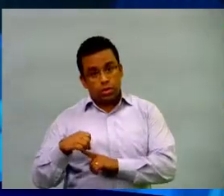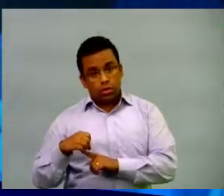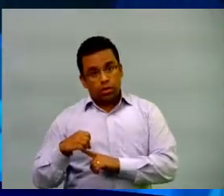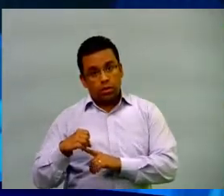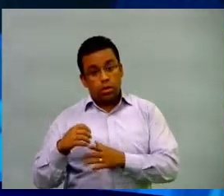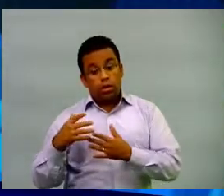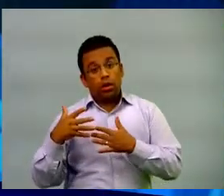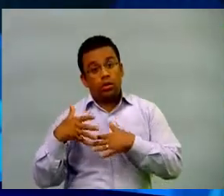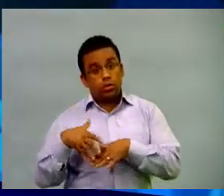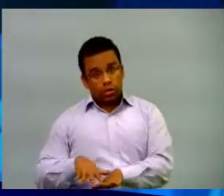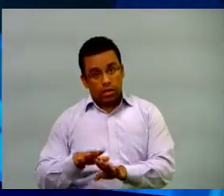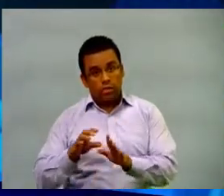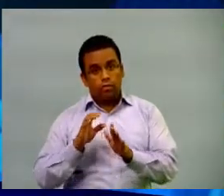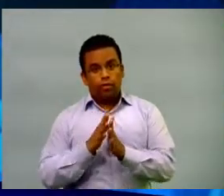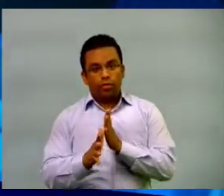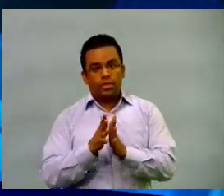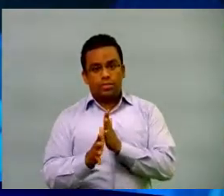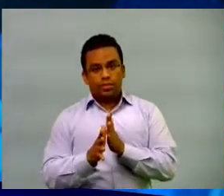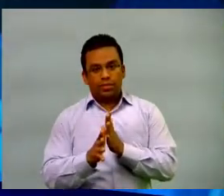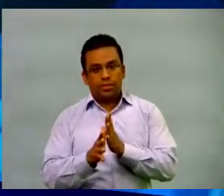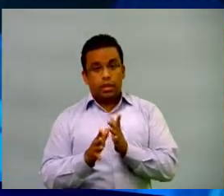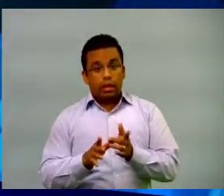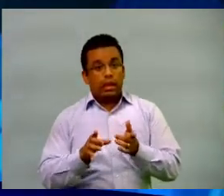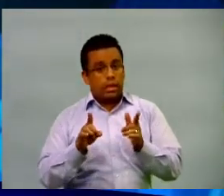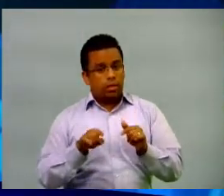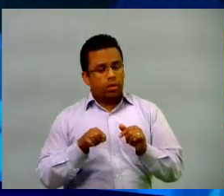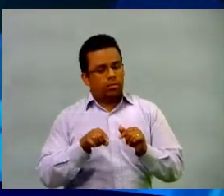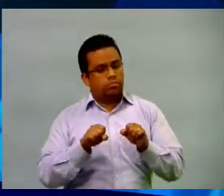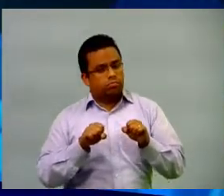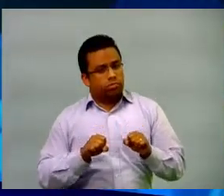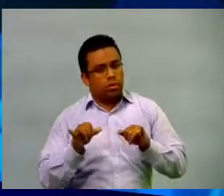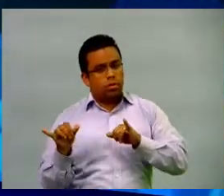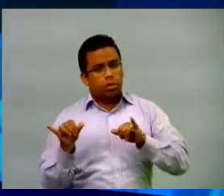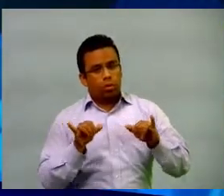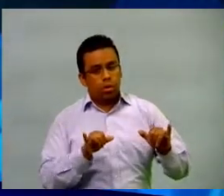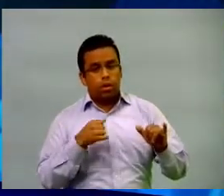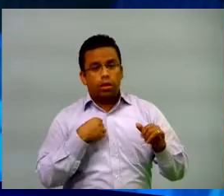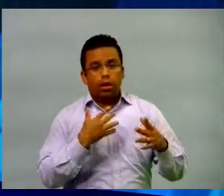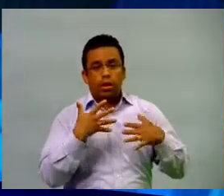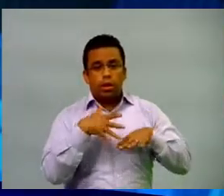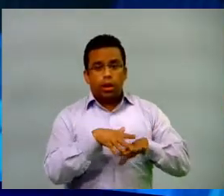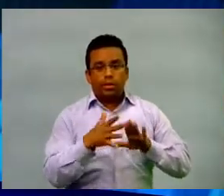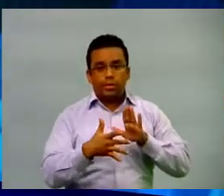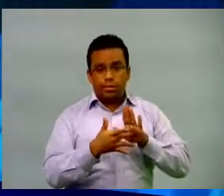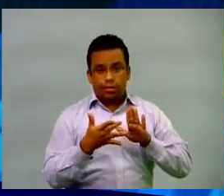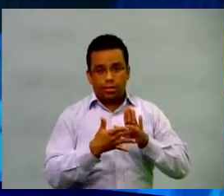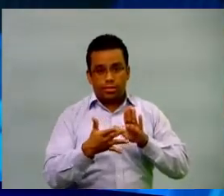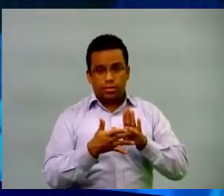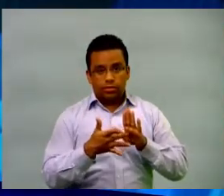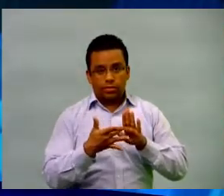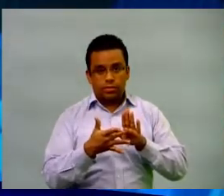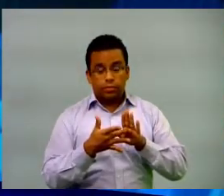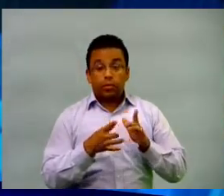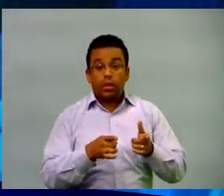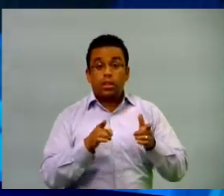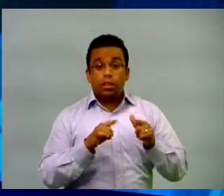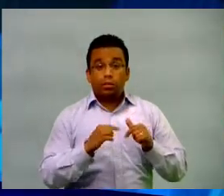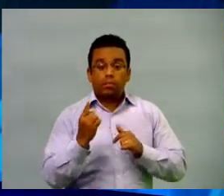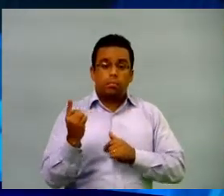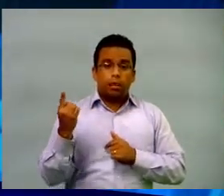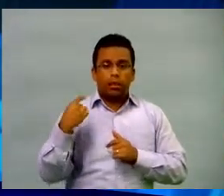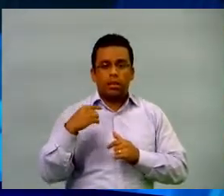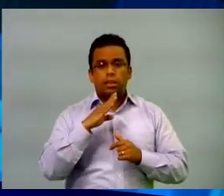sociales, sino de información, potenciadas por las redes digitales y, digamos que demandadas